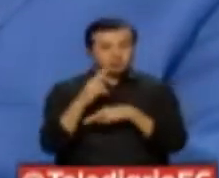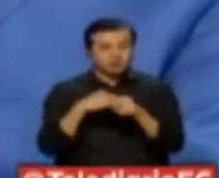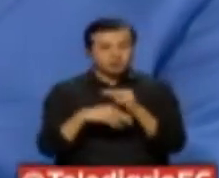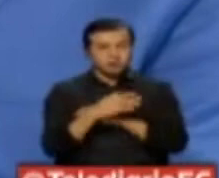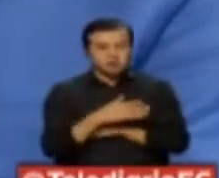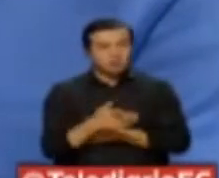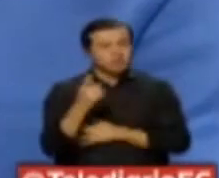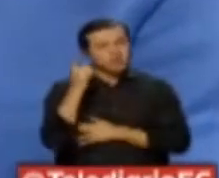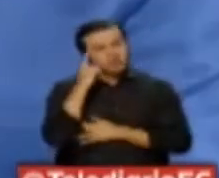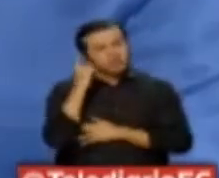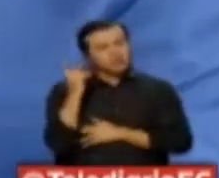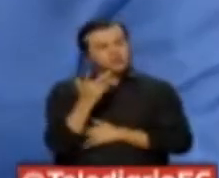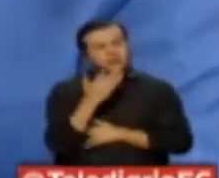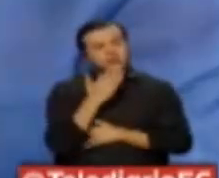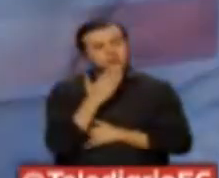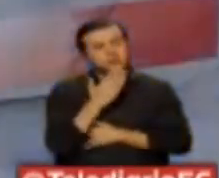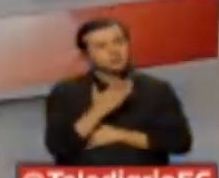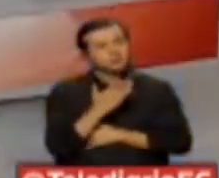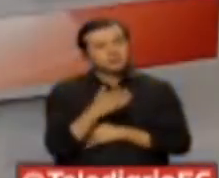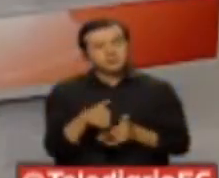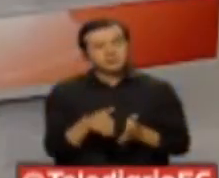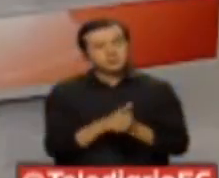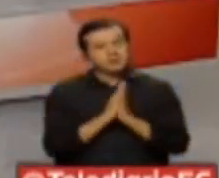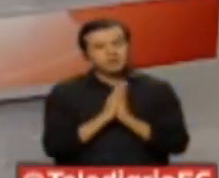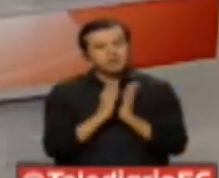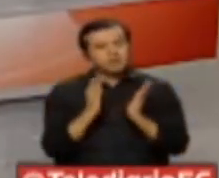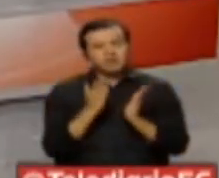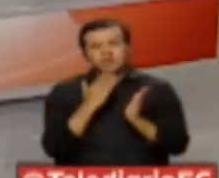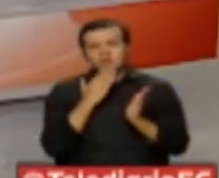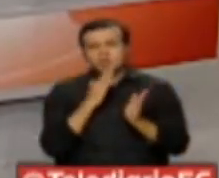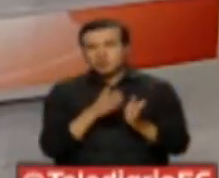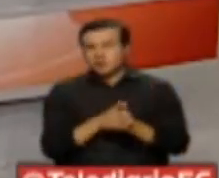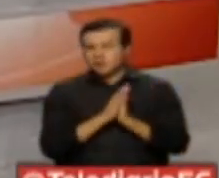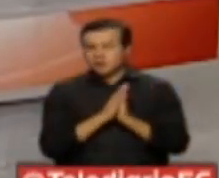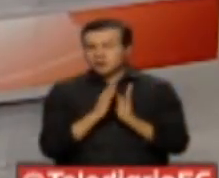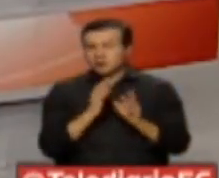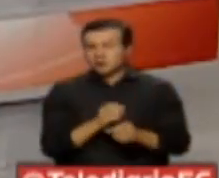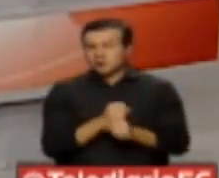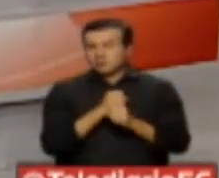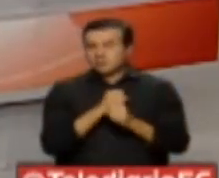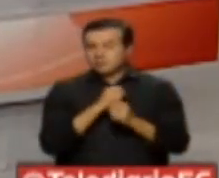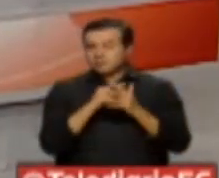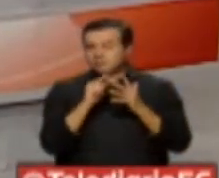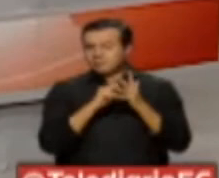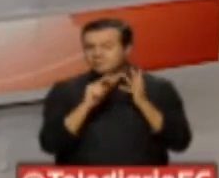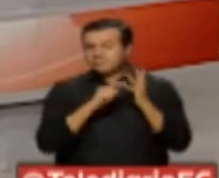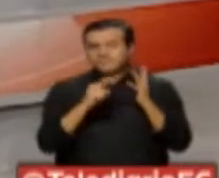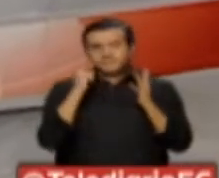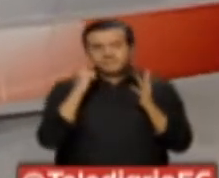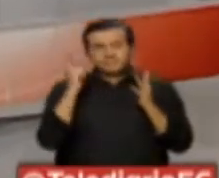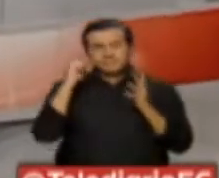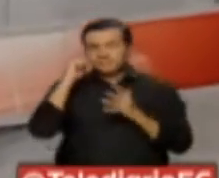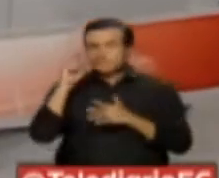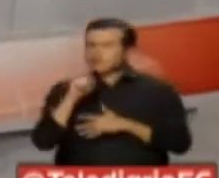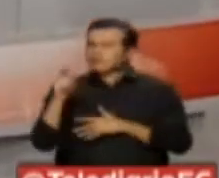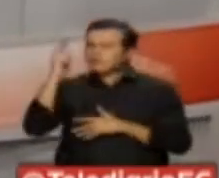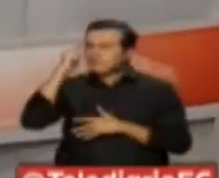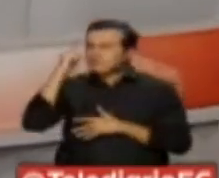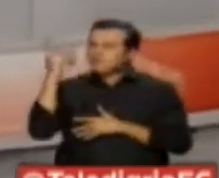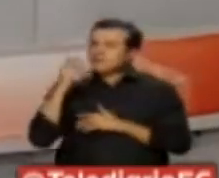como entiende esta demanda este requerimiento de cera de seguridad jurídica y condiciones estables del gobierno